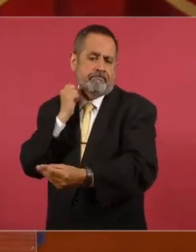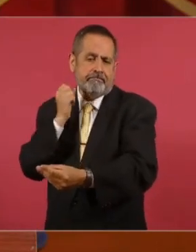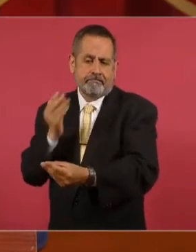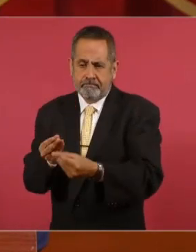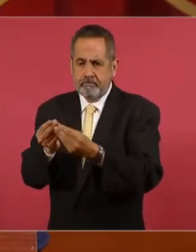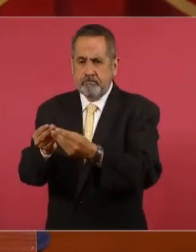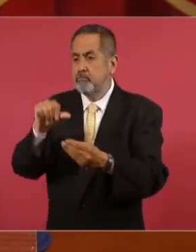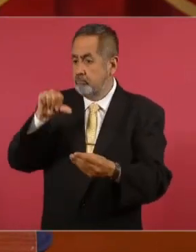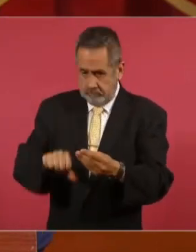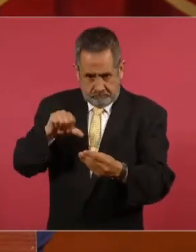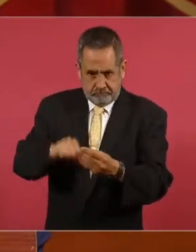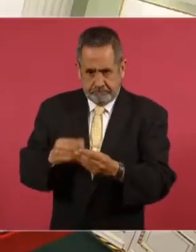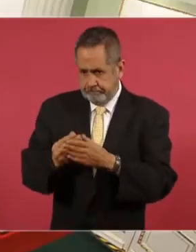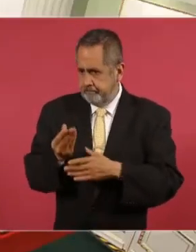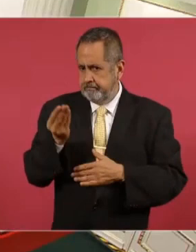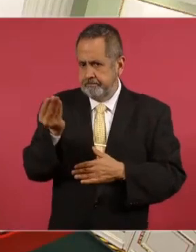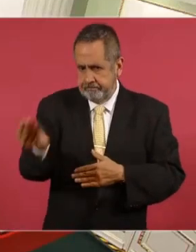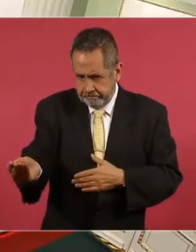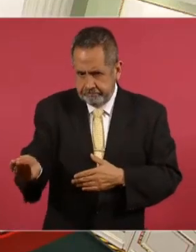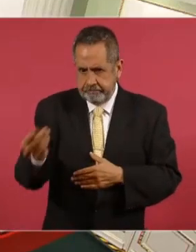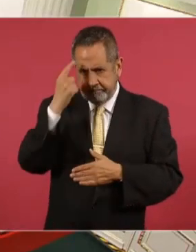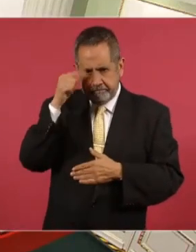desde el día de hoy, repito,